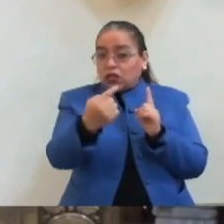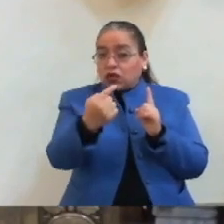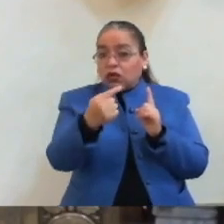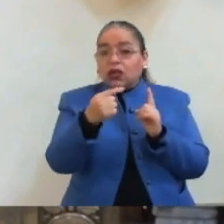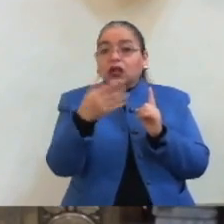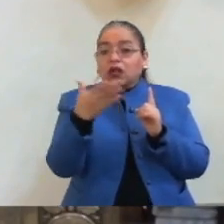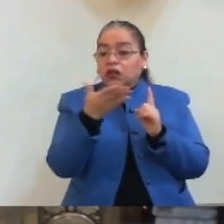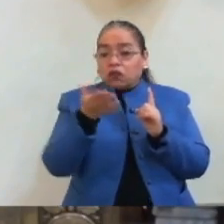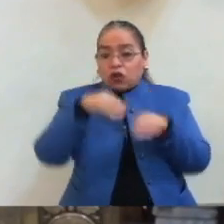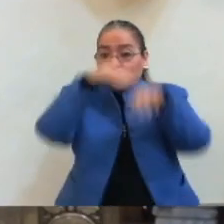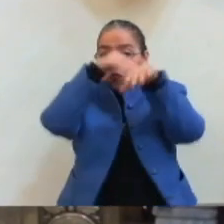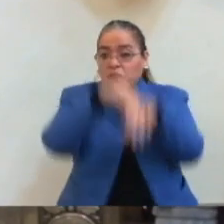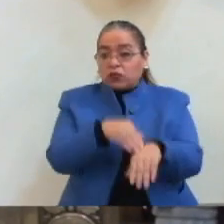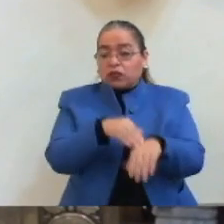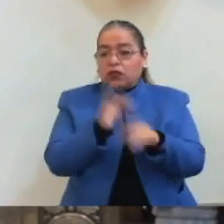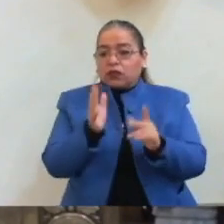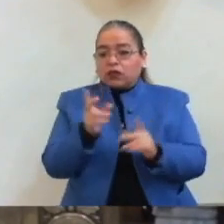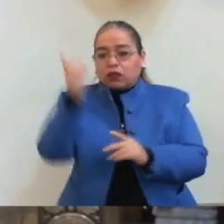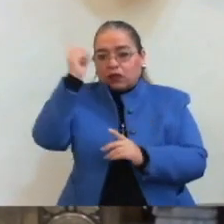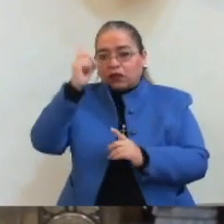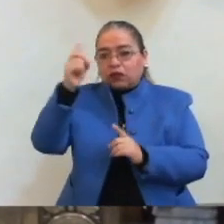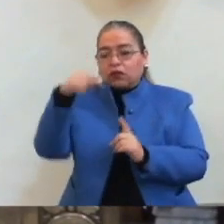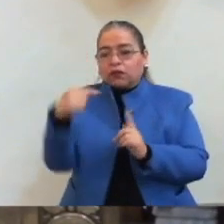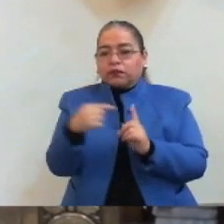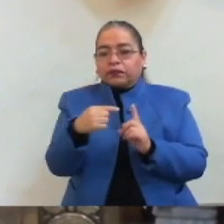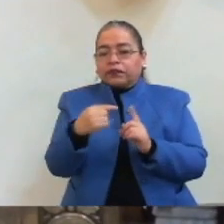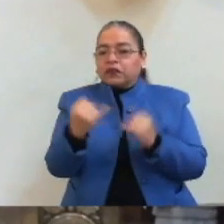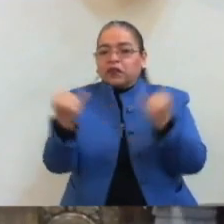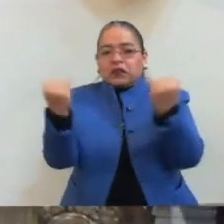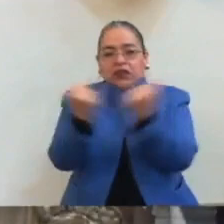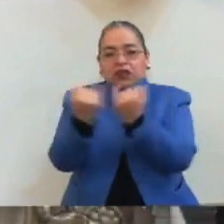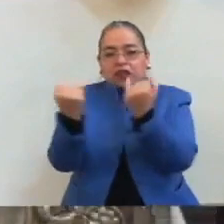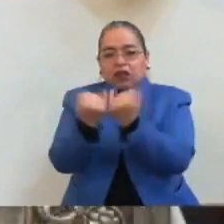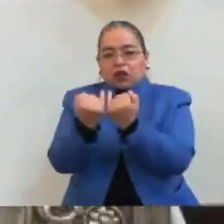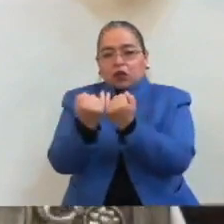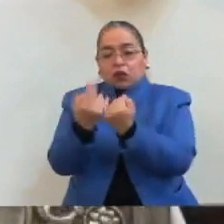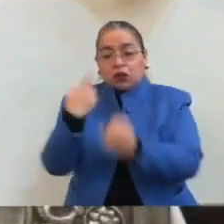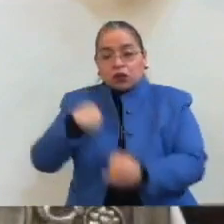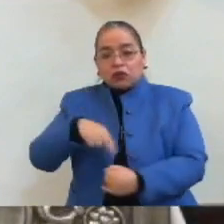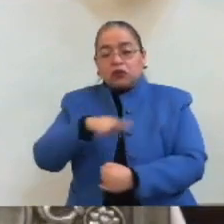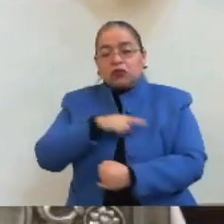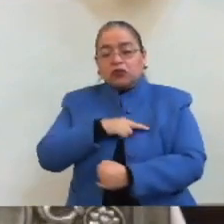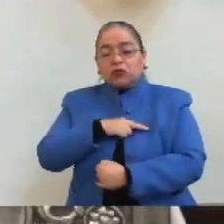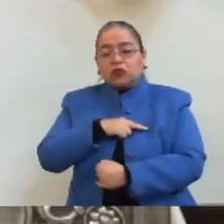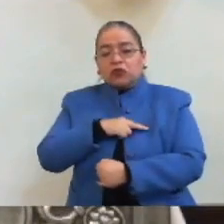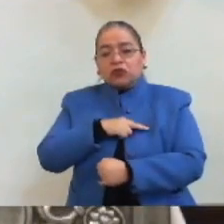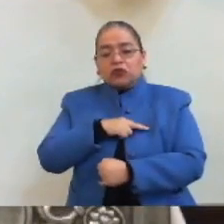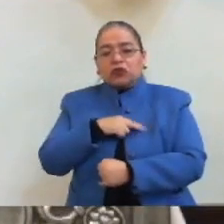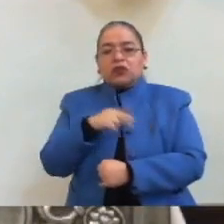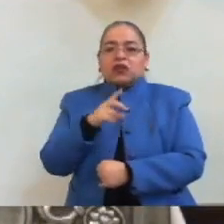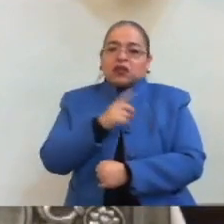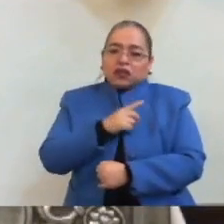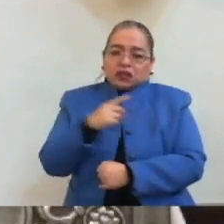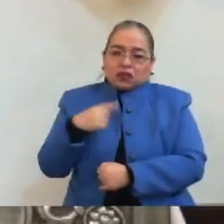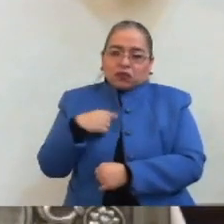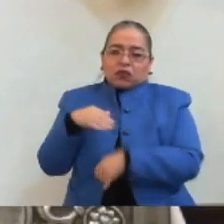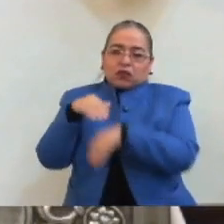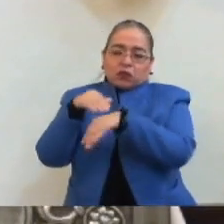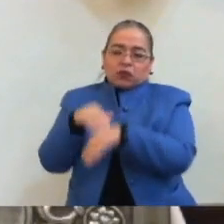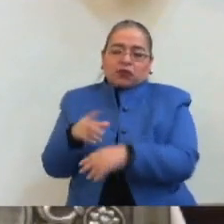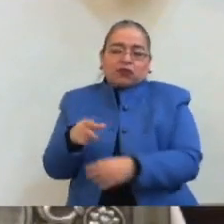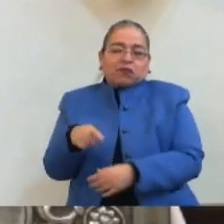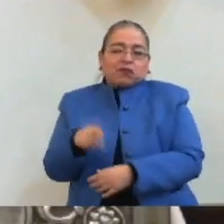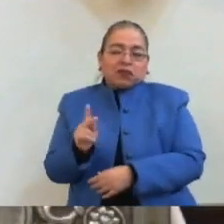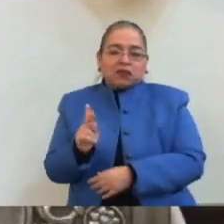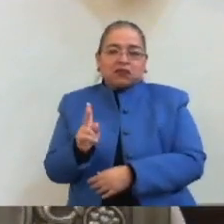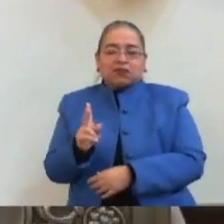louise a esto nos llame el señor pero ustedes y yo somos